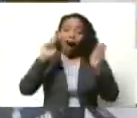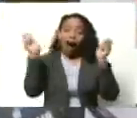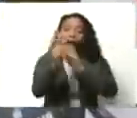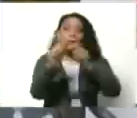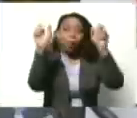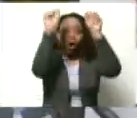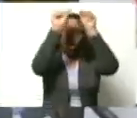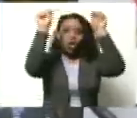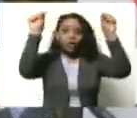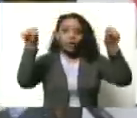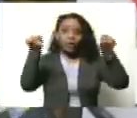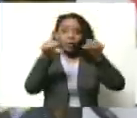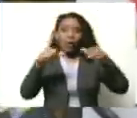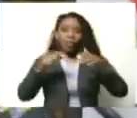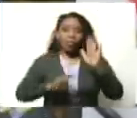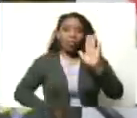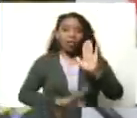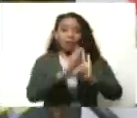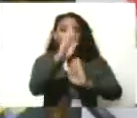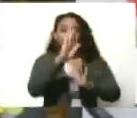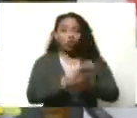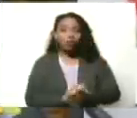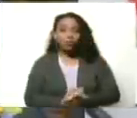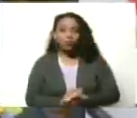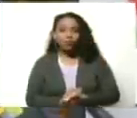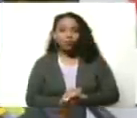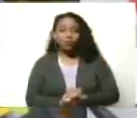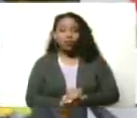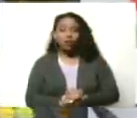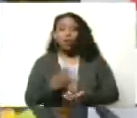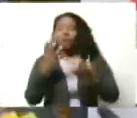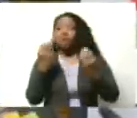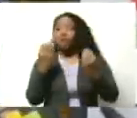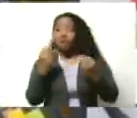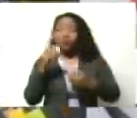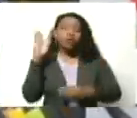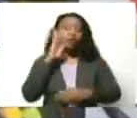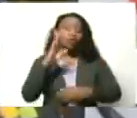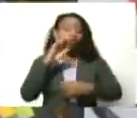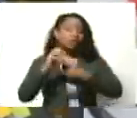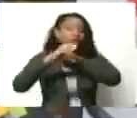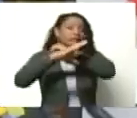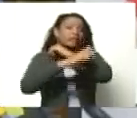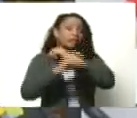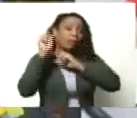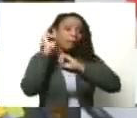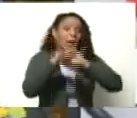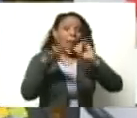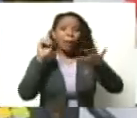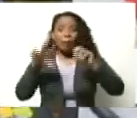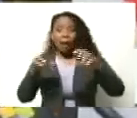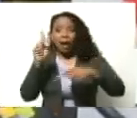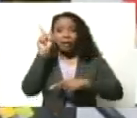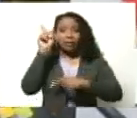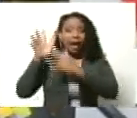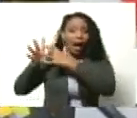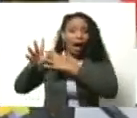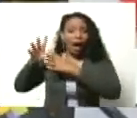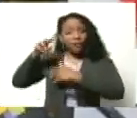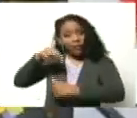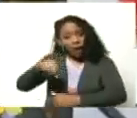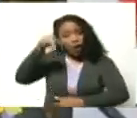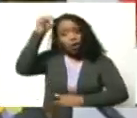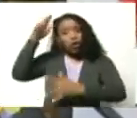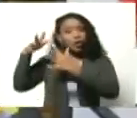sistemas desarrollistas altamente contaminadores del norte, de Europa, de